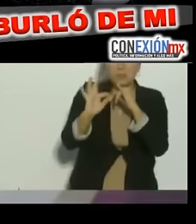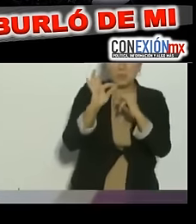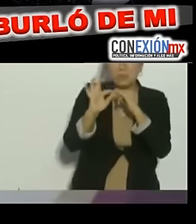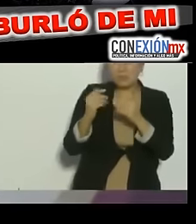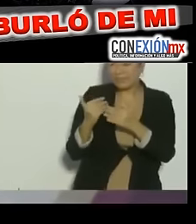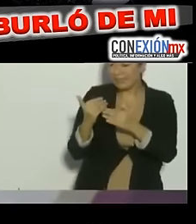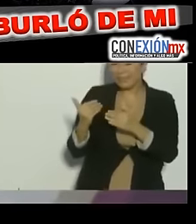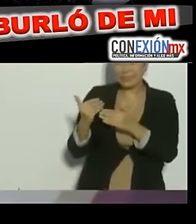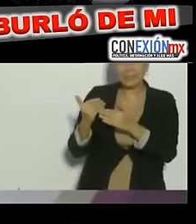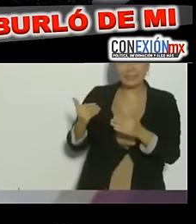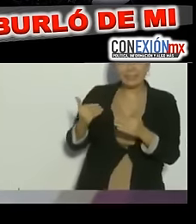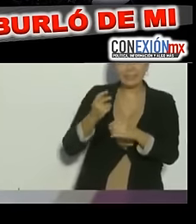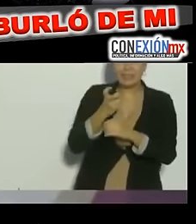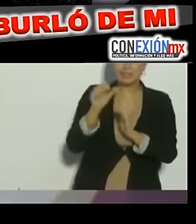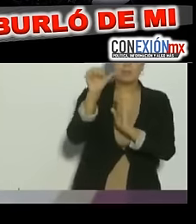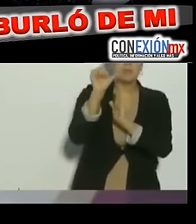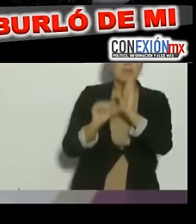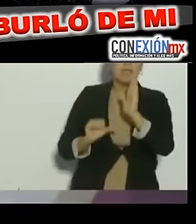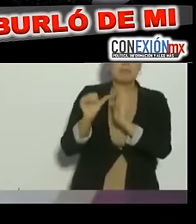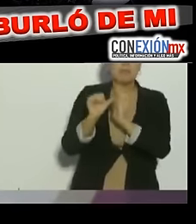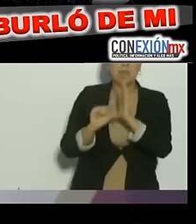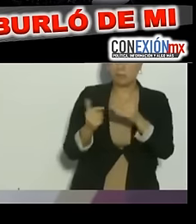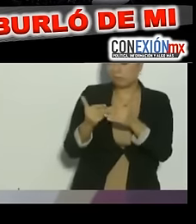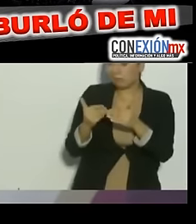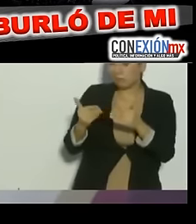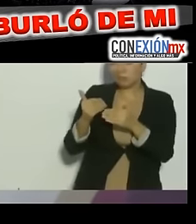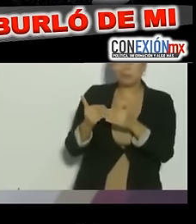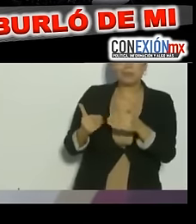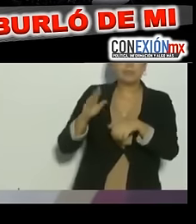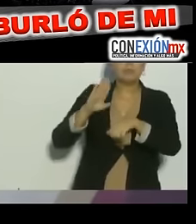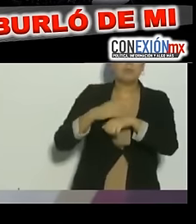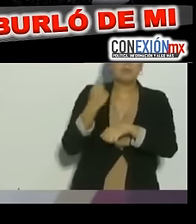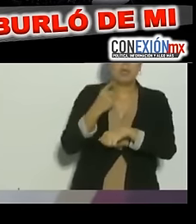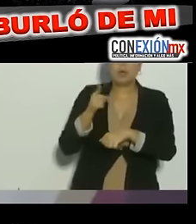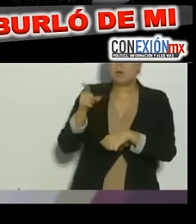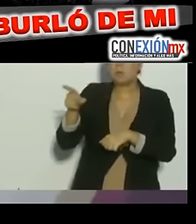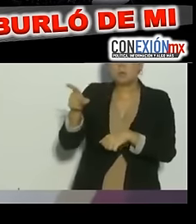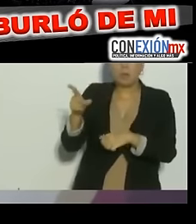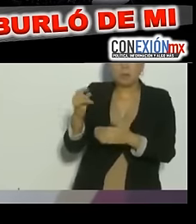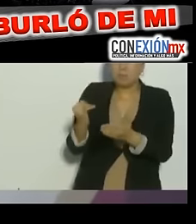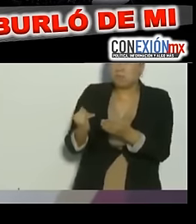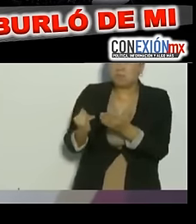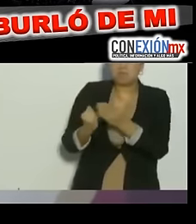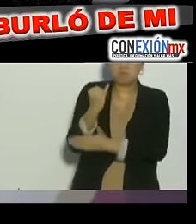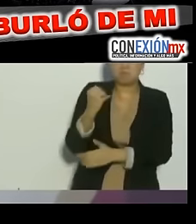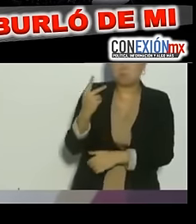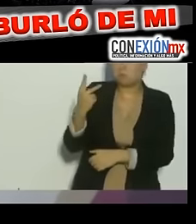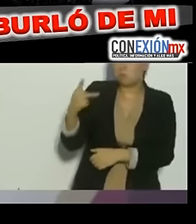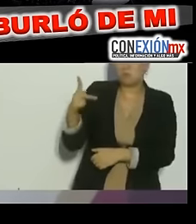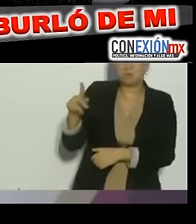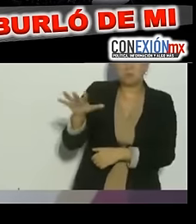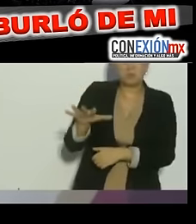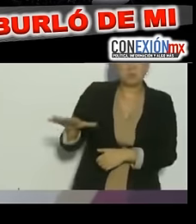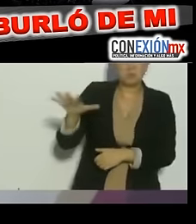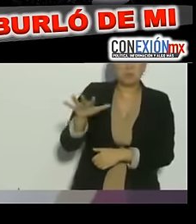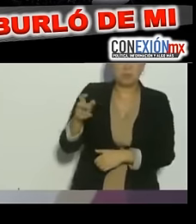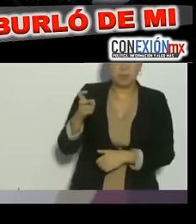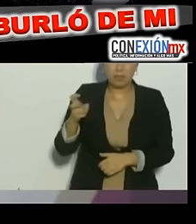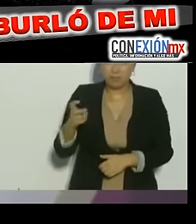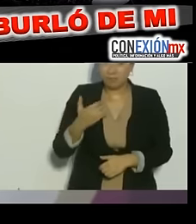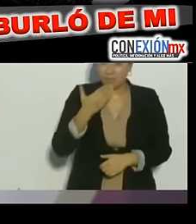sea es muy fuerte o sea todavía en su imaginario está el pensamiento colonialista pero clarísimo O sea que les debemos de rendir